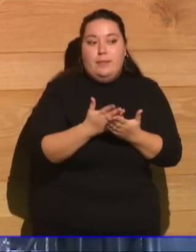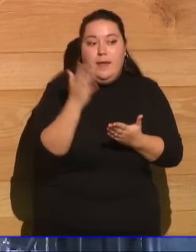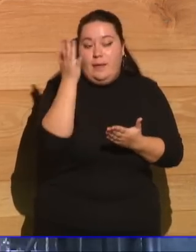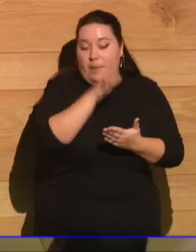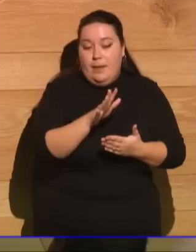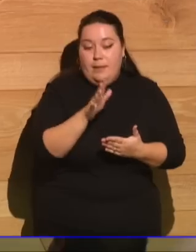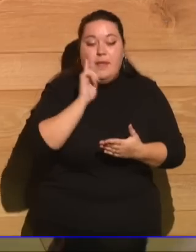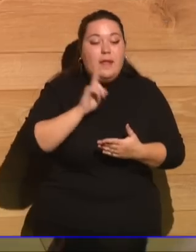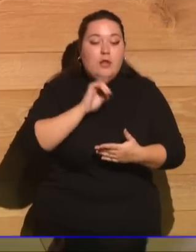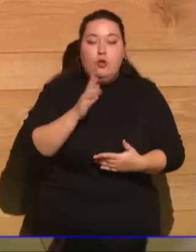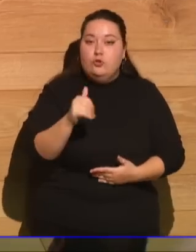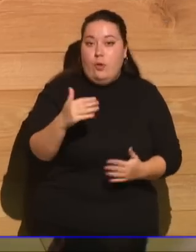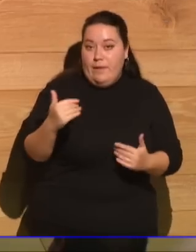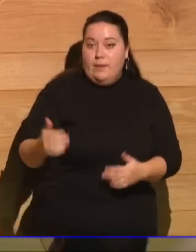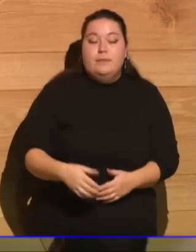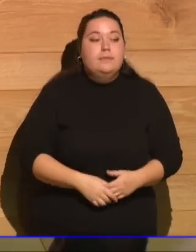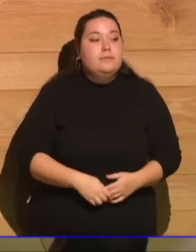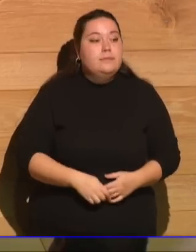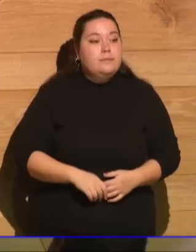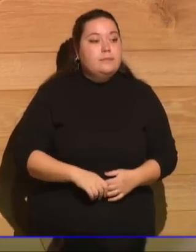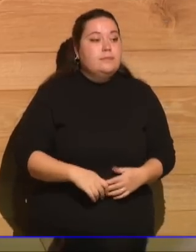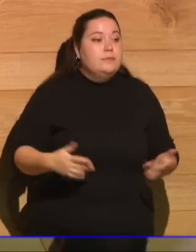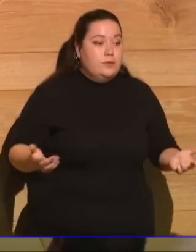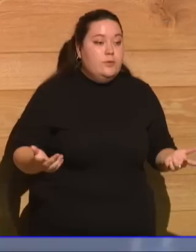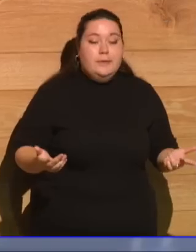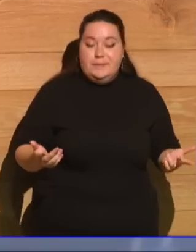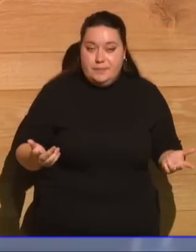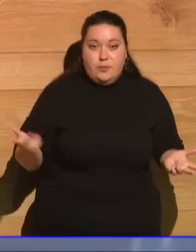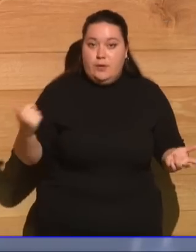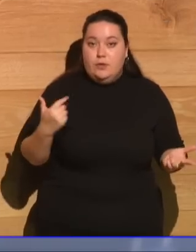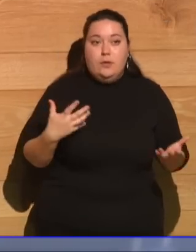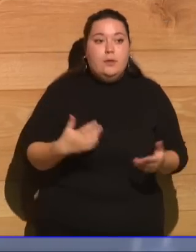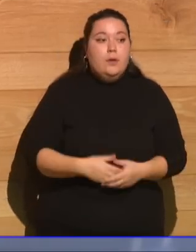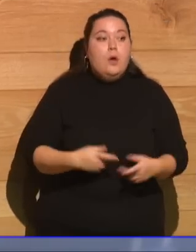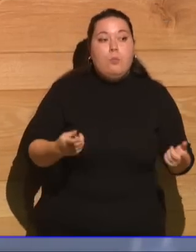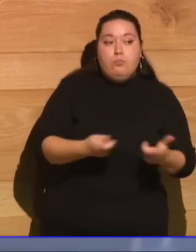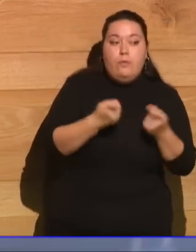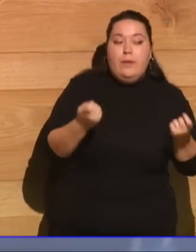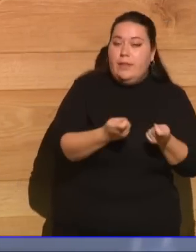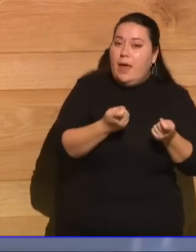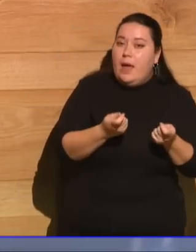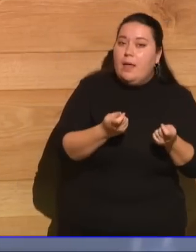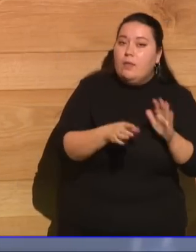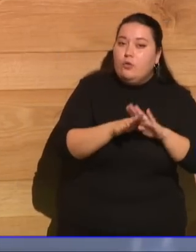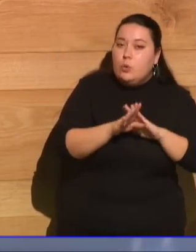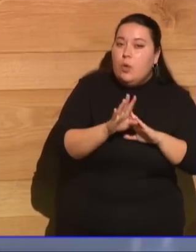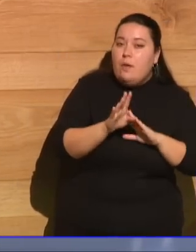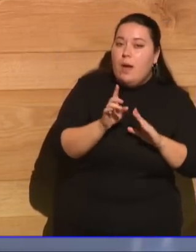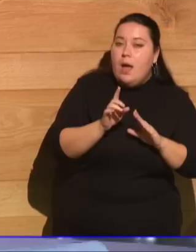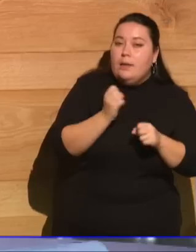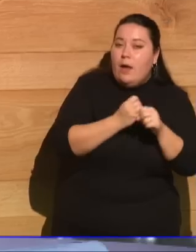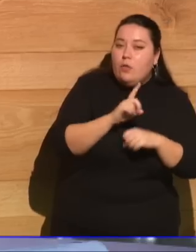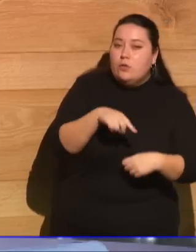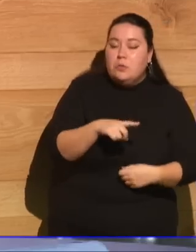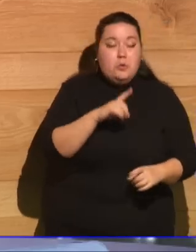pelis de repostería. ¿Y Todo lo que tenía en Baxi Malone le ofrecía. ¿Seguía haciendo publicidad para ganarse la vida o no? ¿Lo sabemos esto?